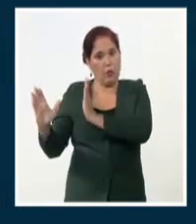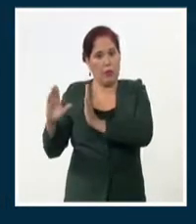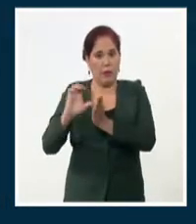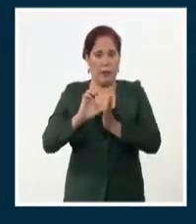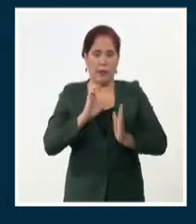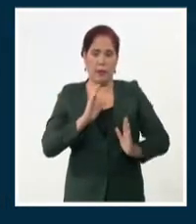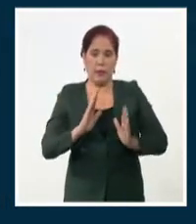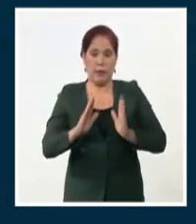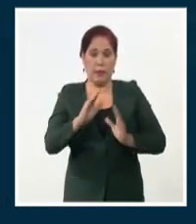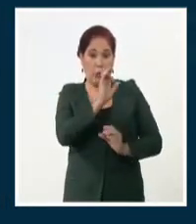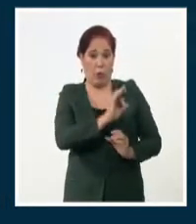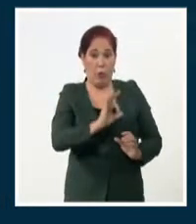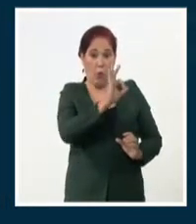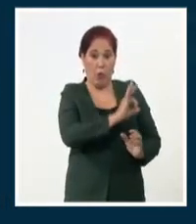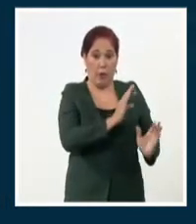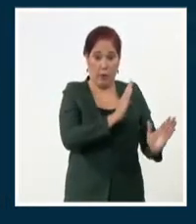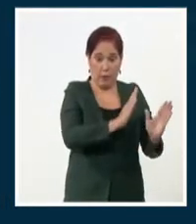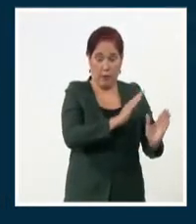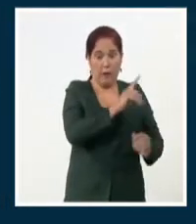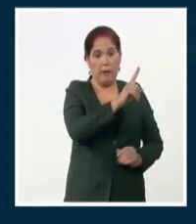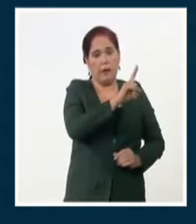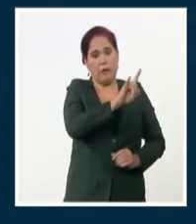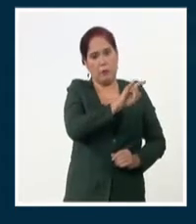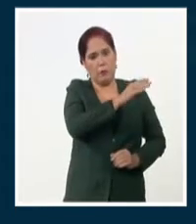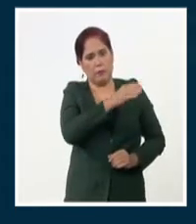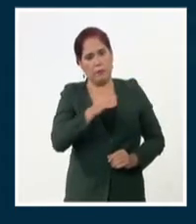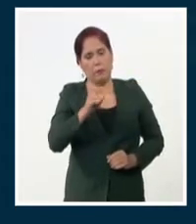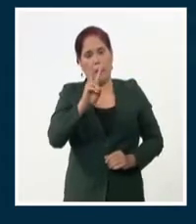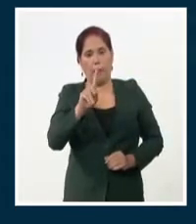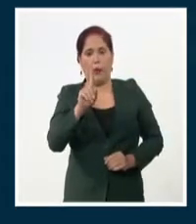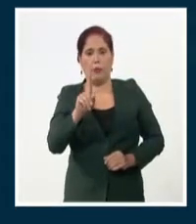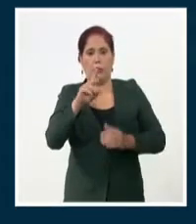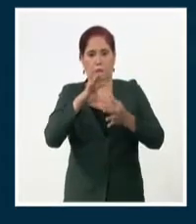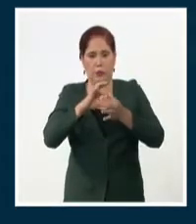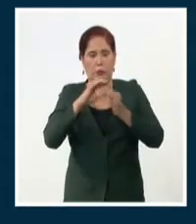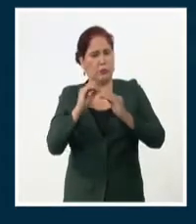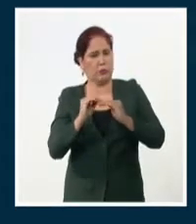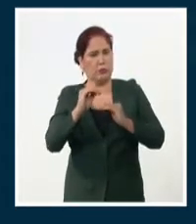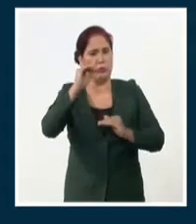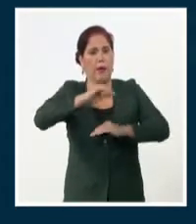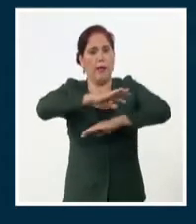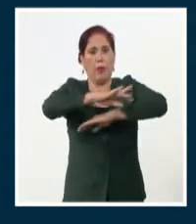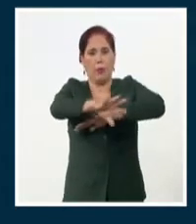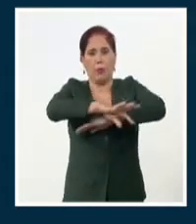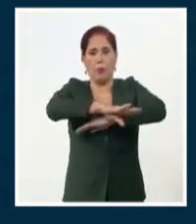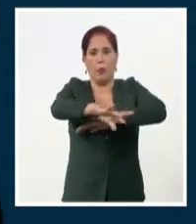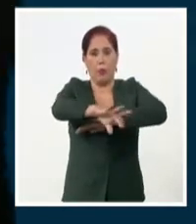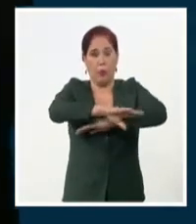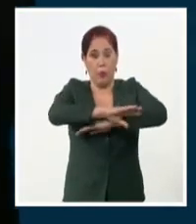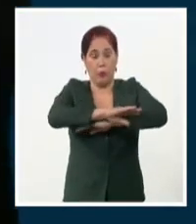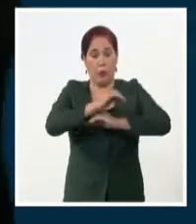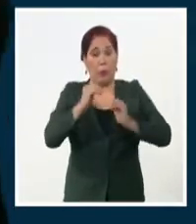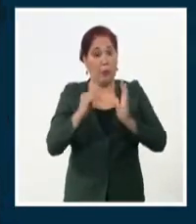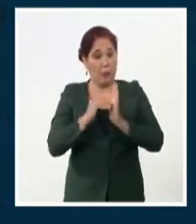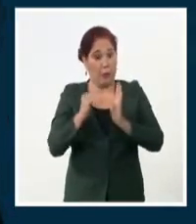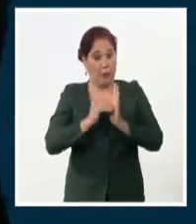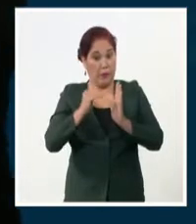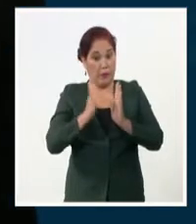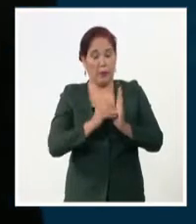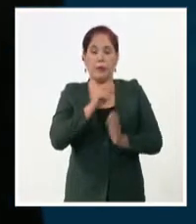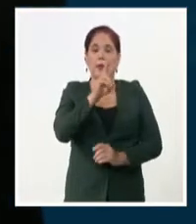y en el oriente del país estarán entre 19 y 21 grados superiores en zonas costeras, y las máximas por la tarde con valores